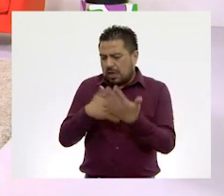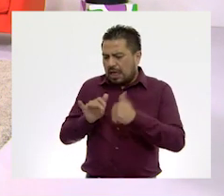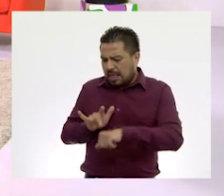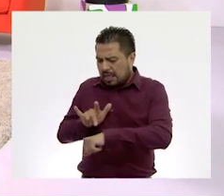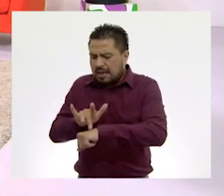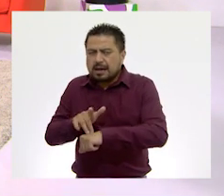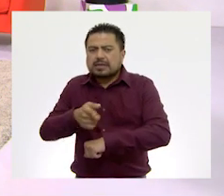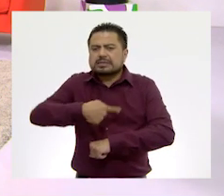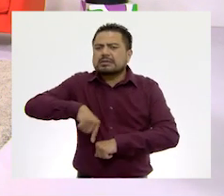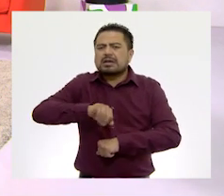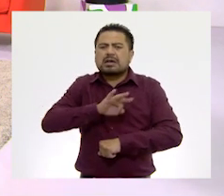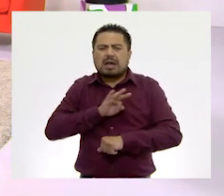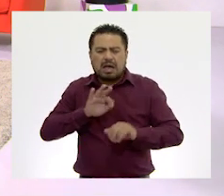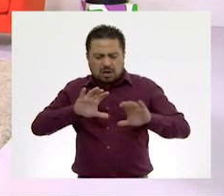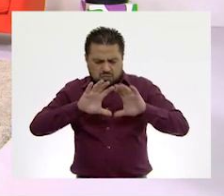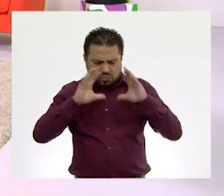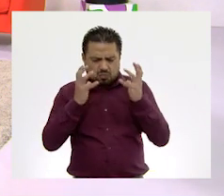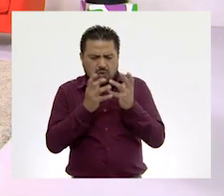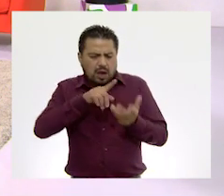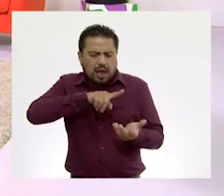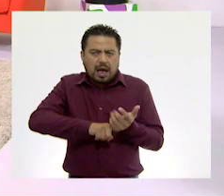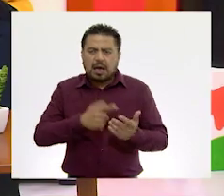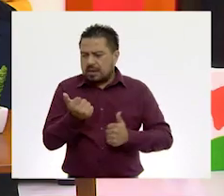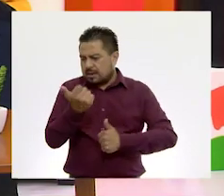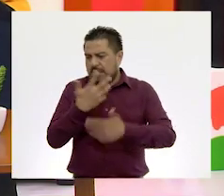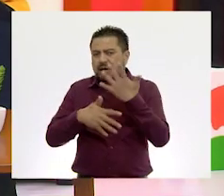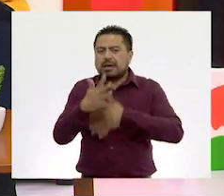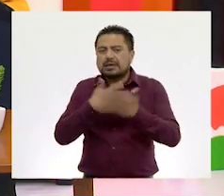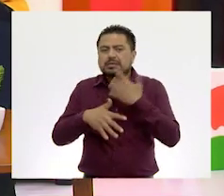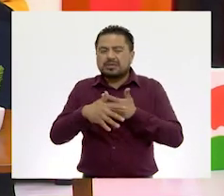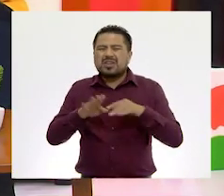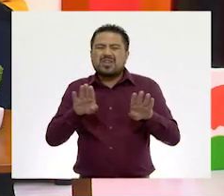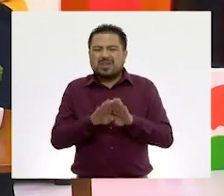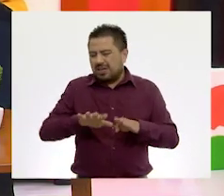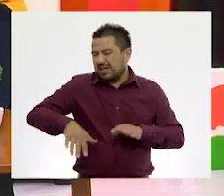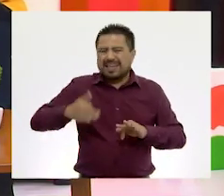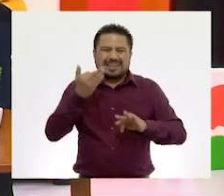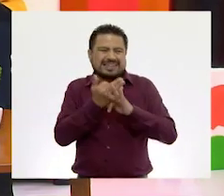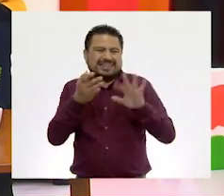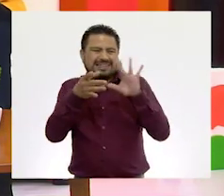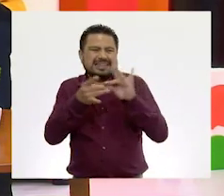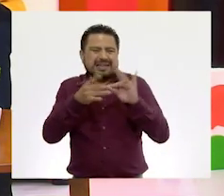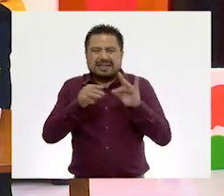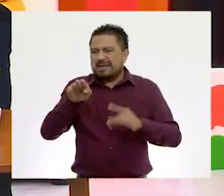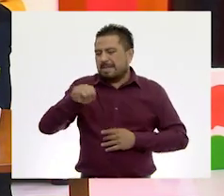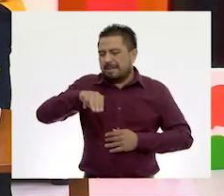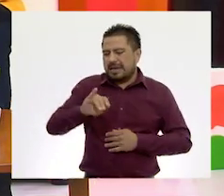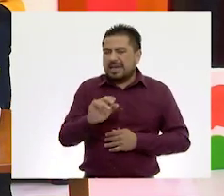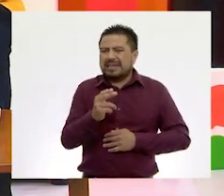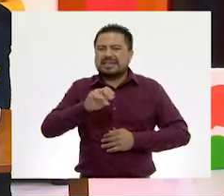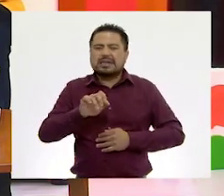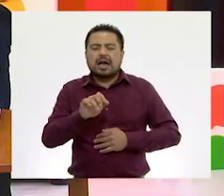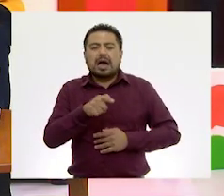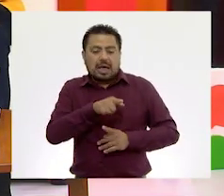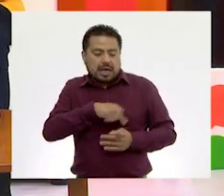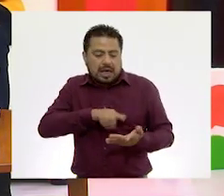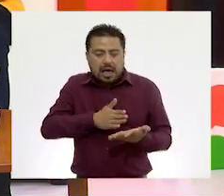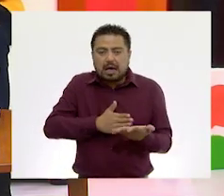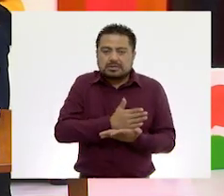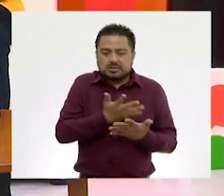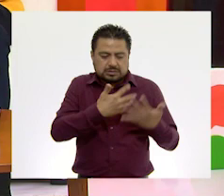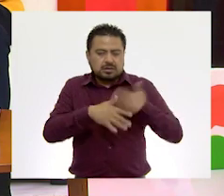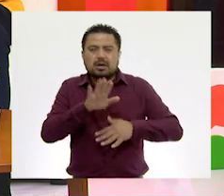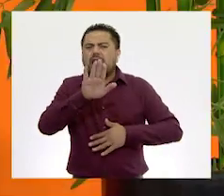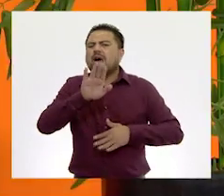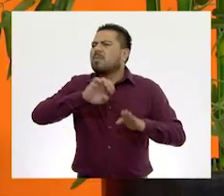Ellos ya significan su mundo a través de la lengua de señas y como lo comentaba Meche, pues es una lengua accesible para ellos. Oye, por